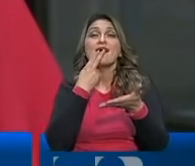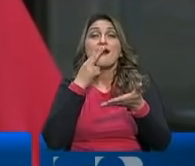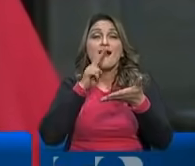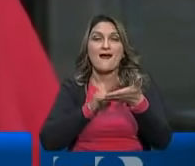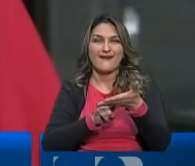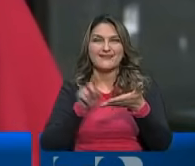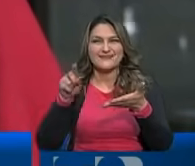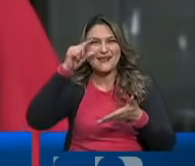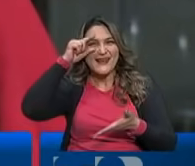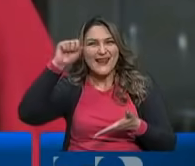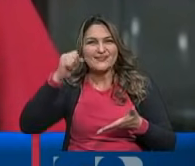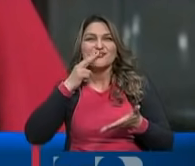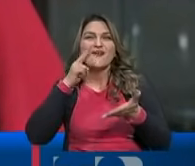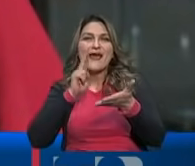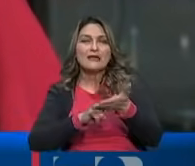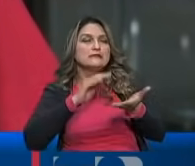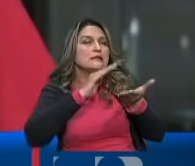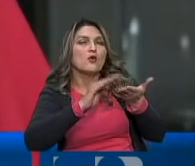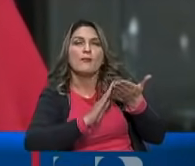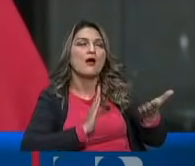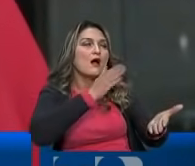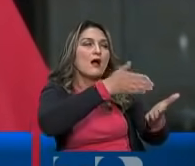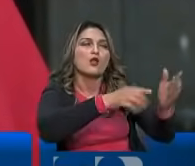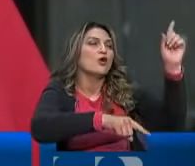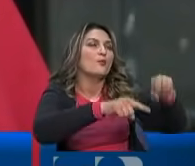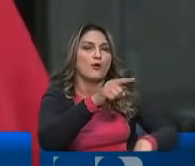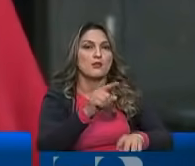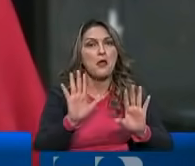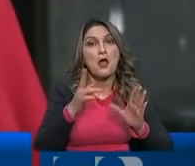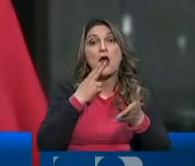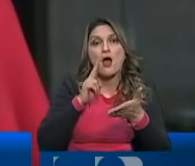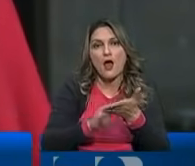carta que envió el presidente de la República, Guillermo Lasso, y allí también